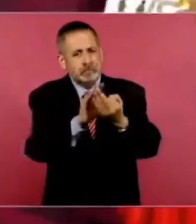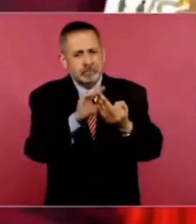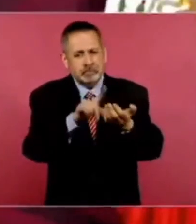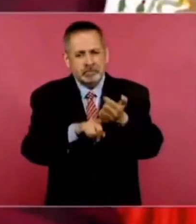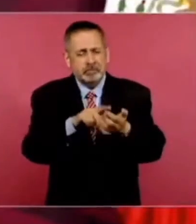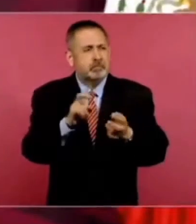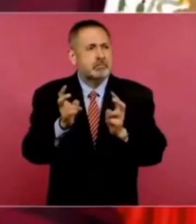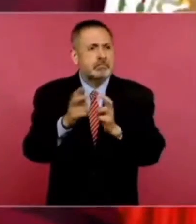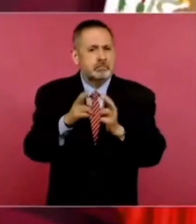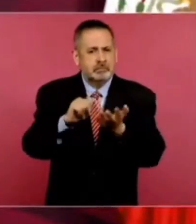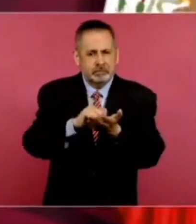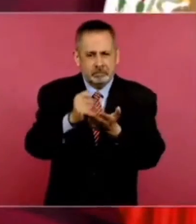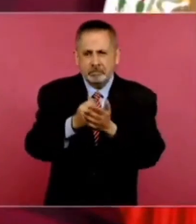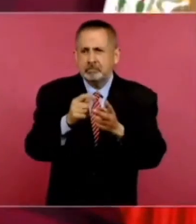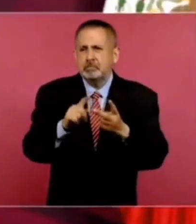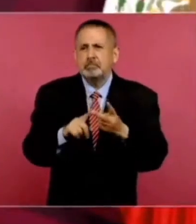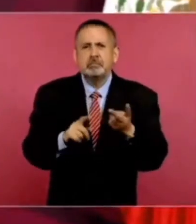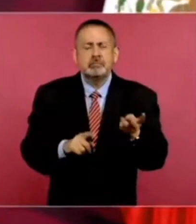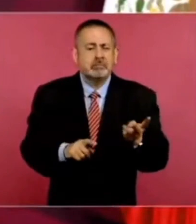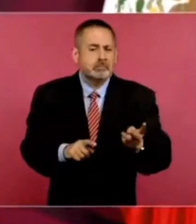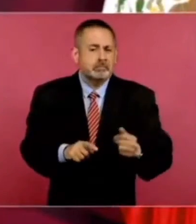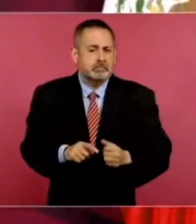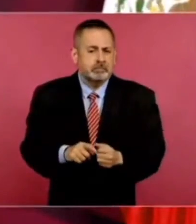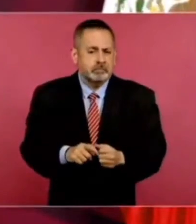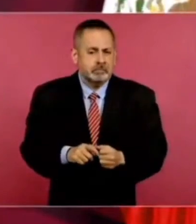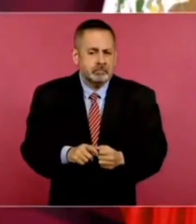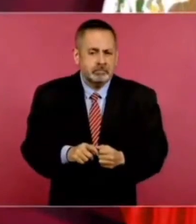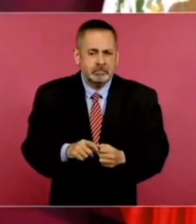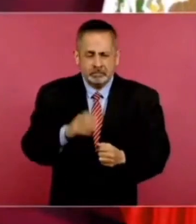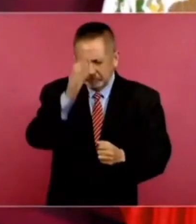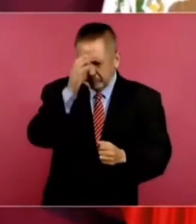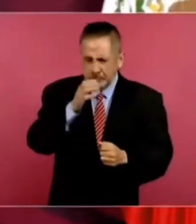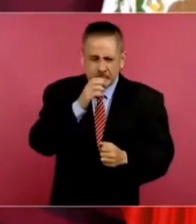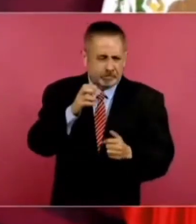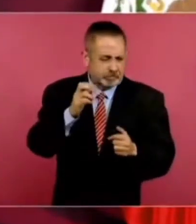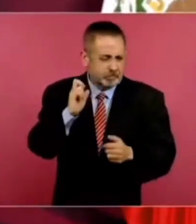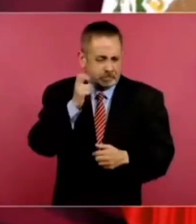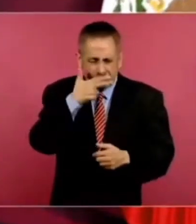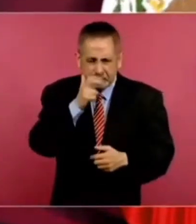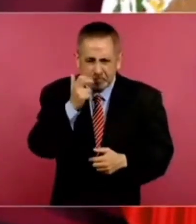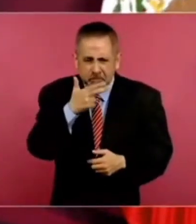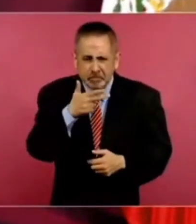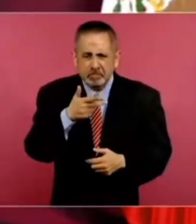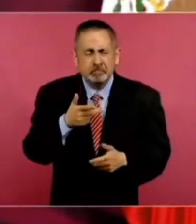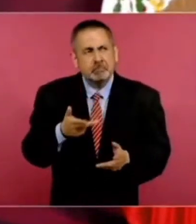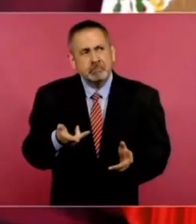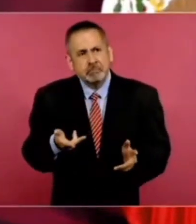de Tamaulipas, de Coahuila, de Chihuahua,